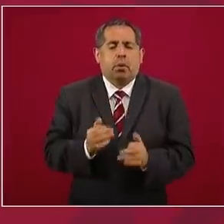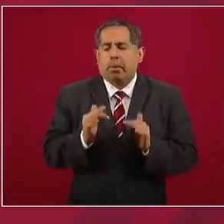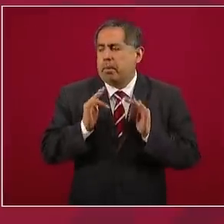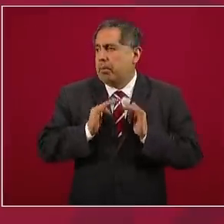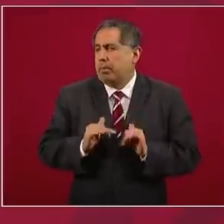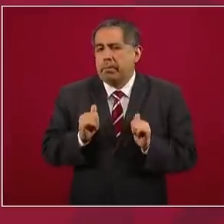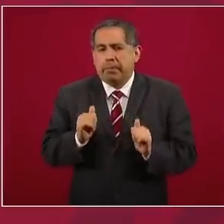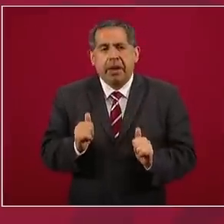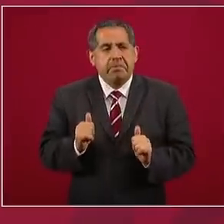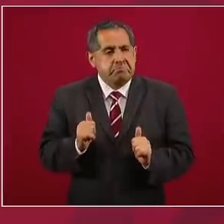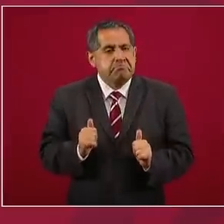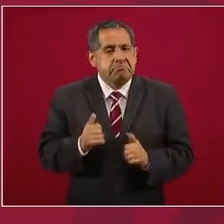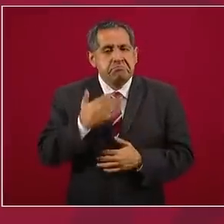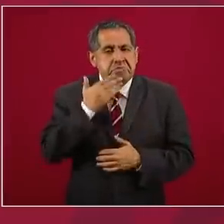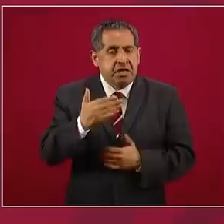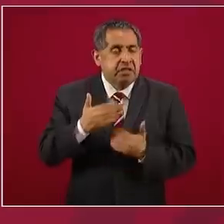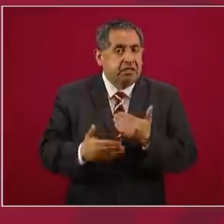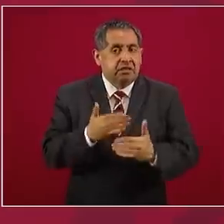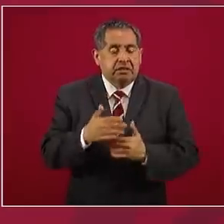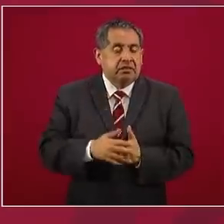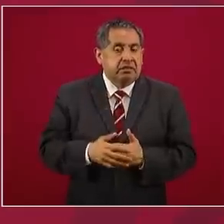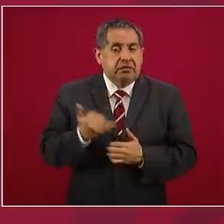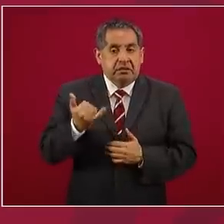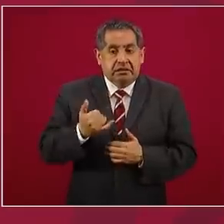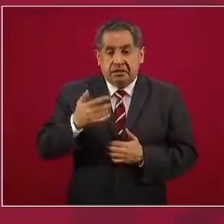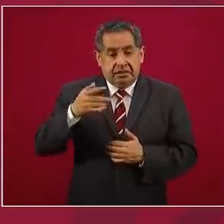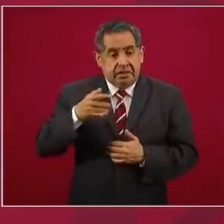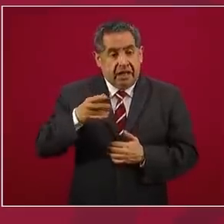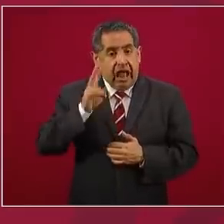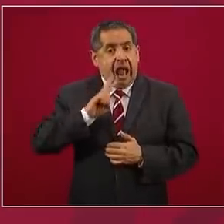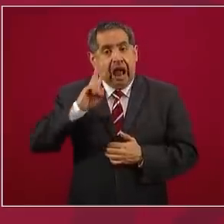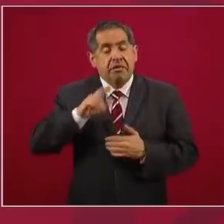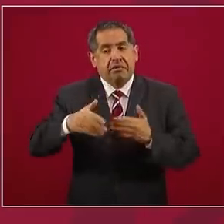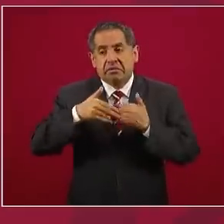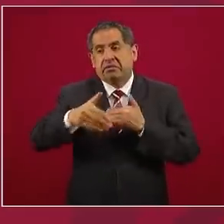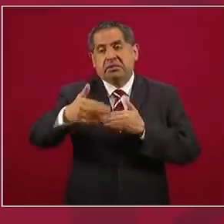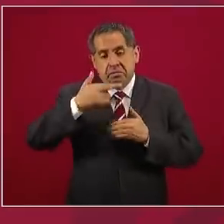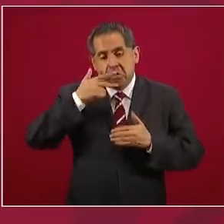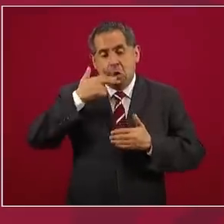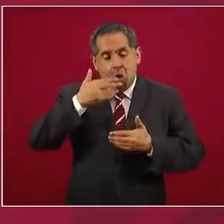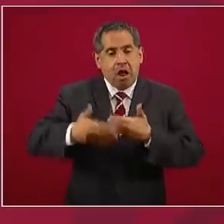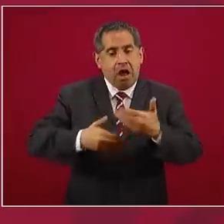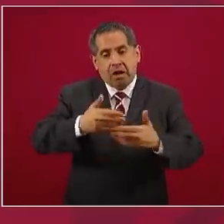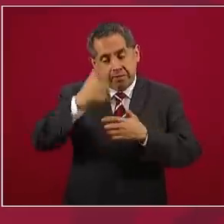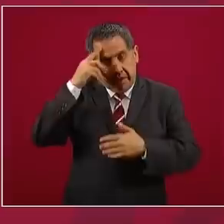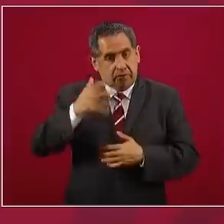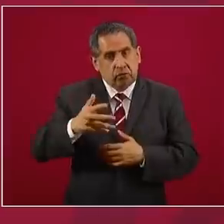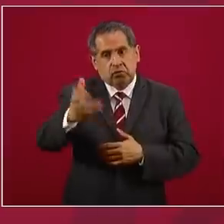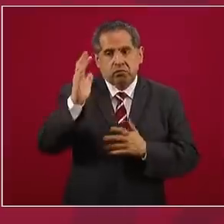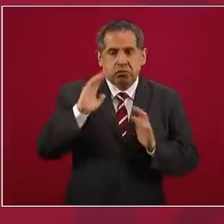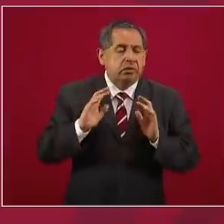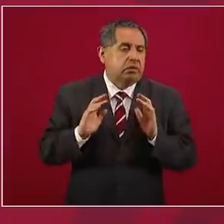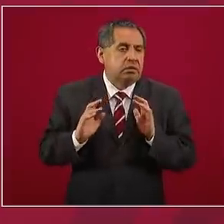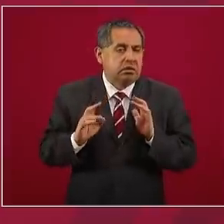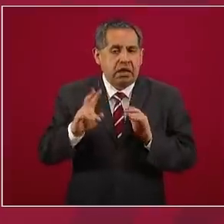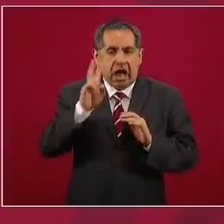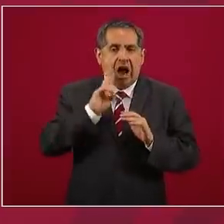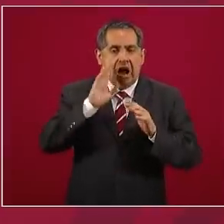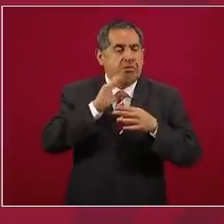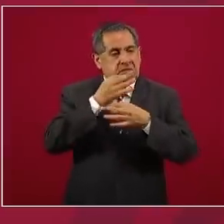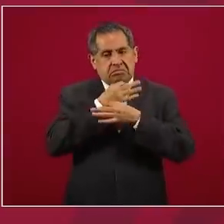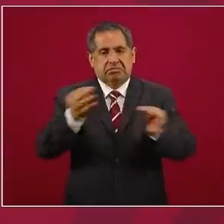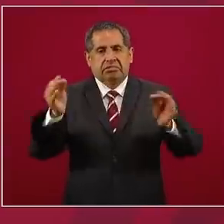¿sí?, y vamos a mejorar hacia adelante. Ese es el